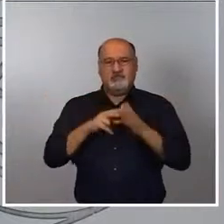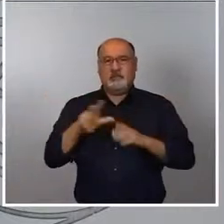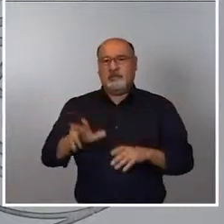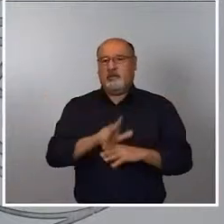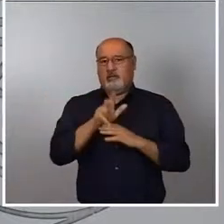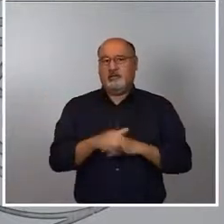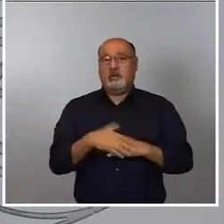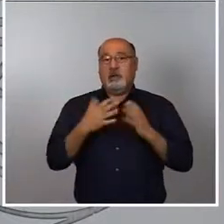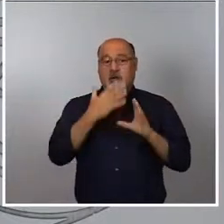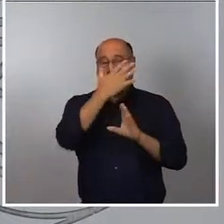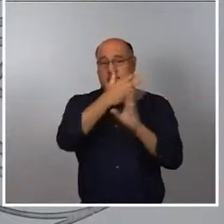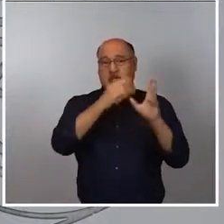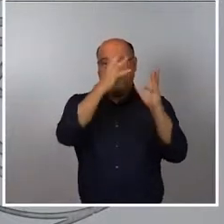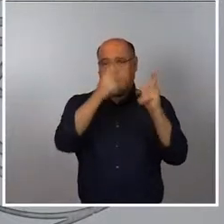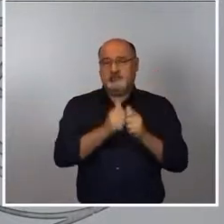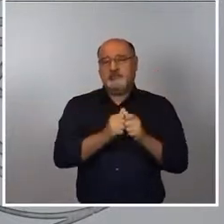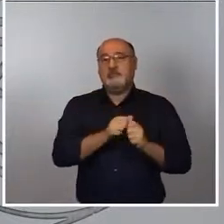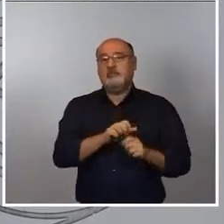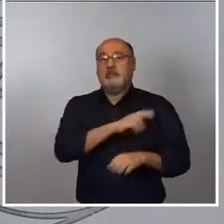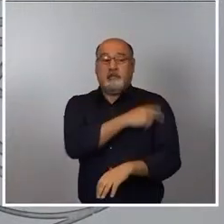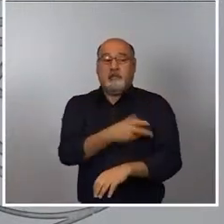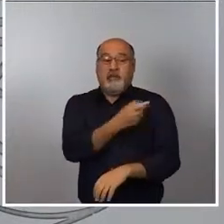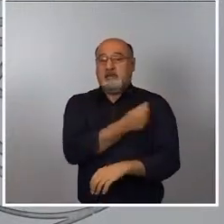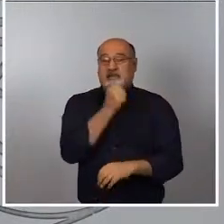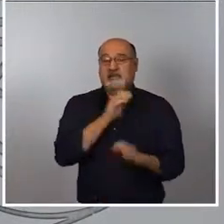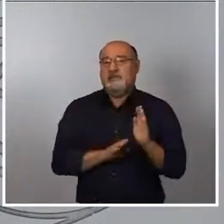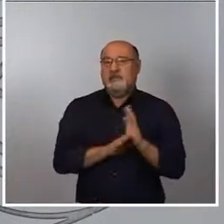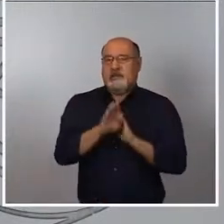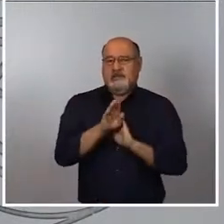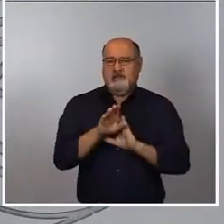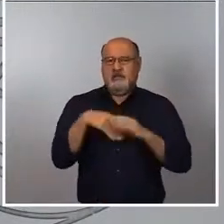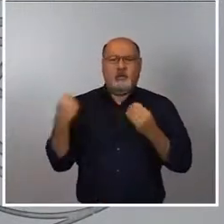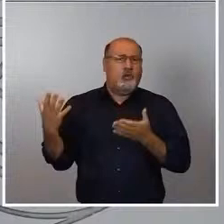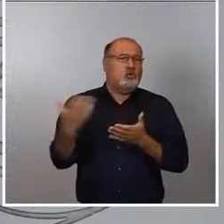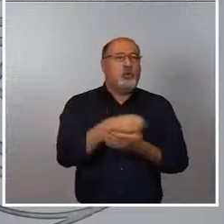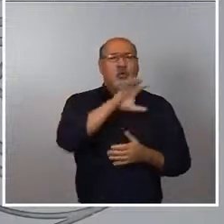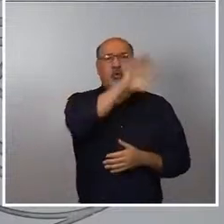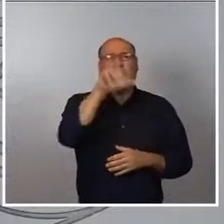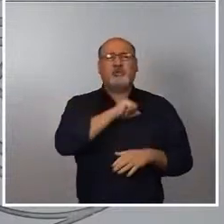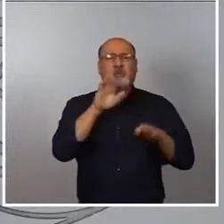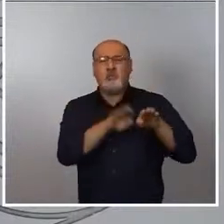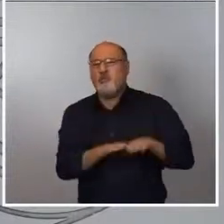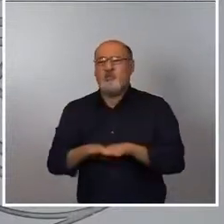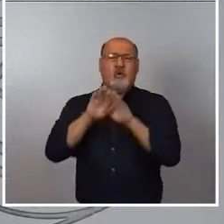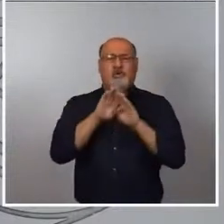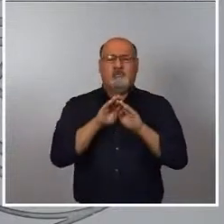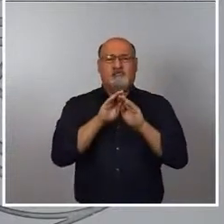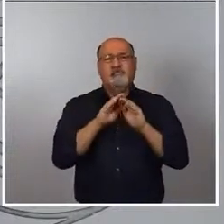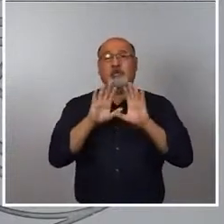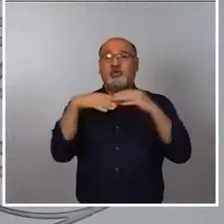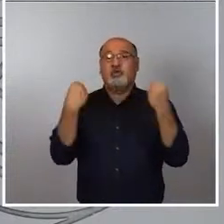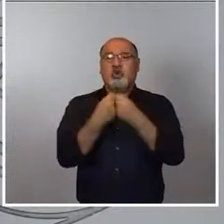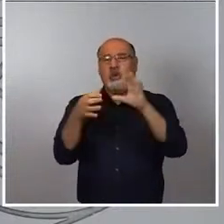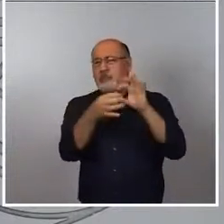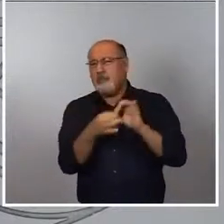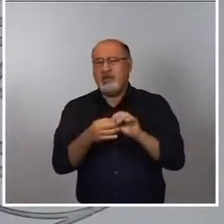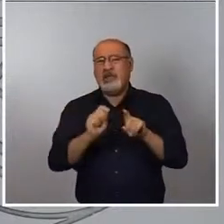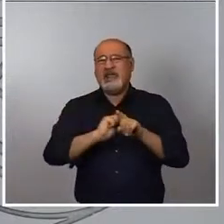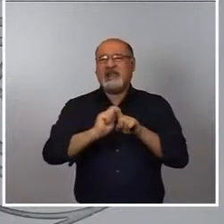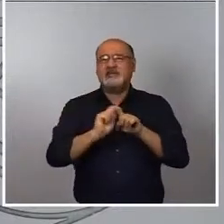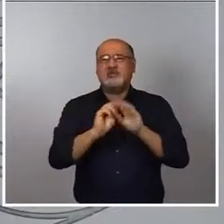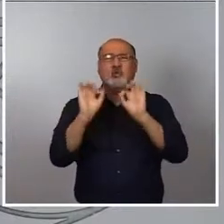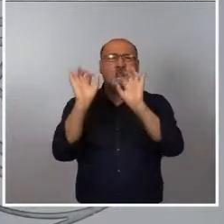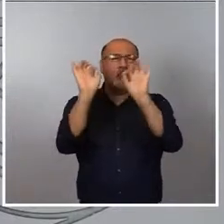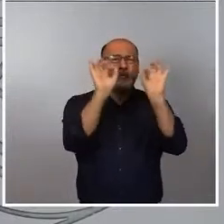incidencia entre los no vacunados se observan en todas las comunidades autónomas y tienen un patrón común tienen un patrón común que hoy los